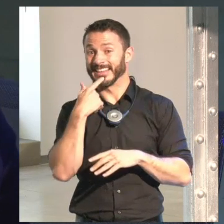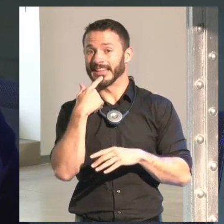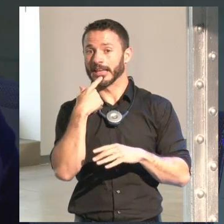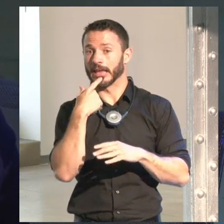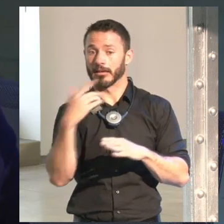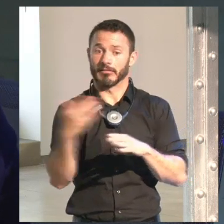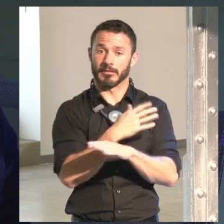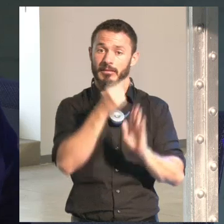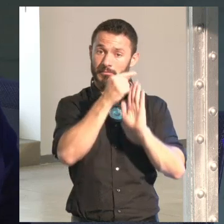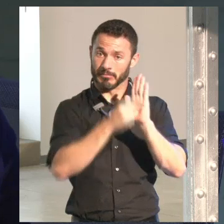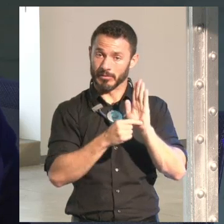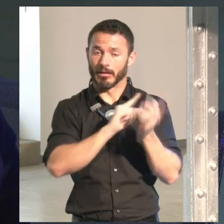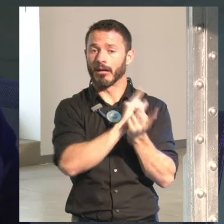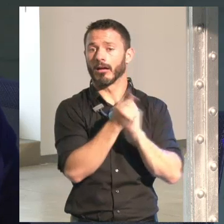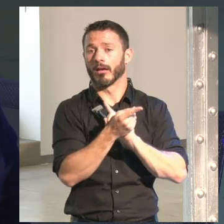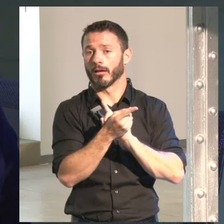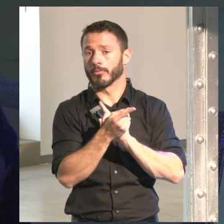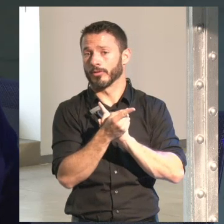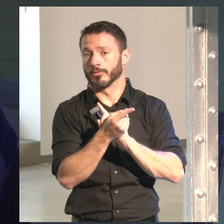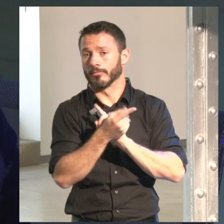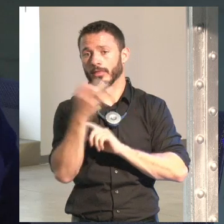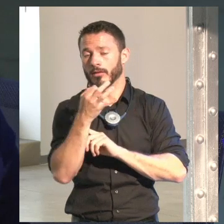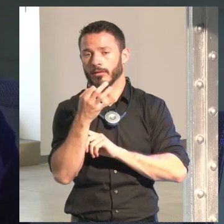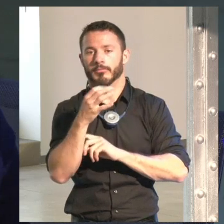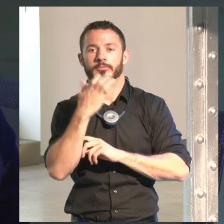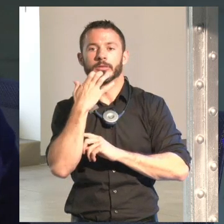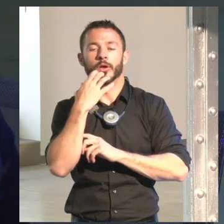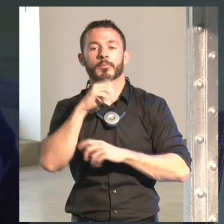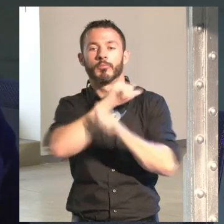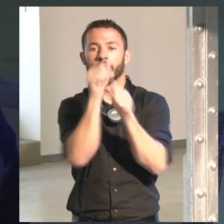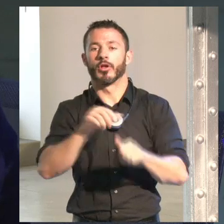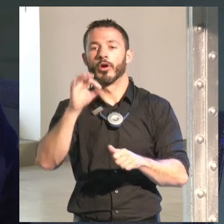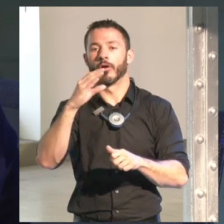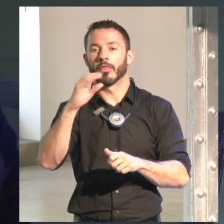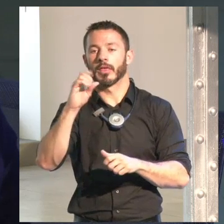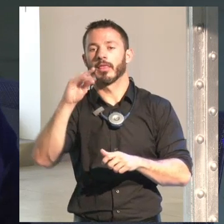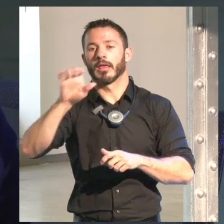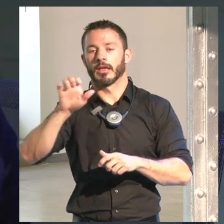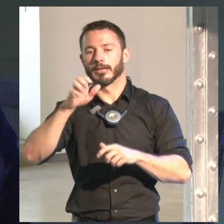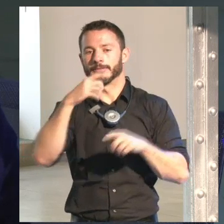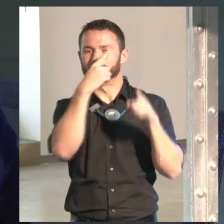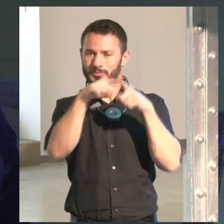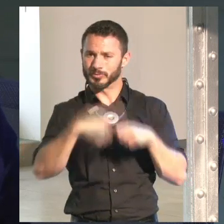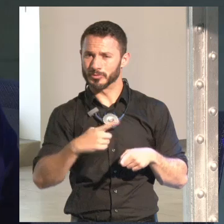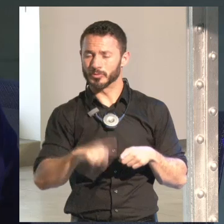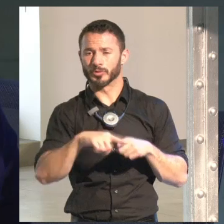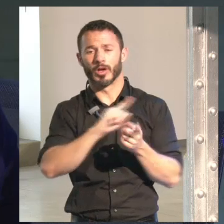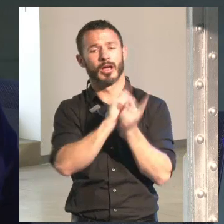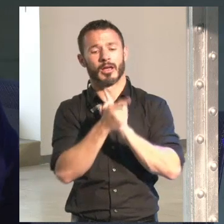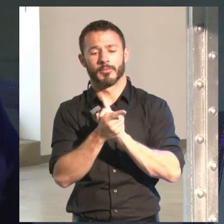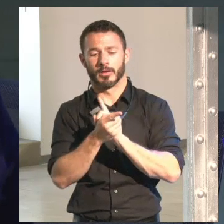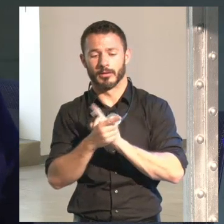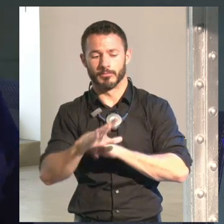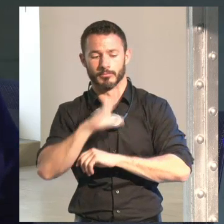muchos de los fundamentos que tiene el modelo de convenio de la OCDE y modificar muchos de los paradigmas que actualmente se